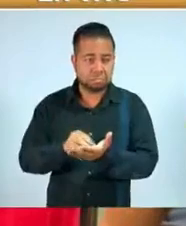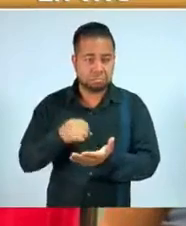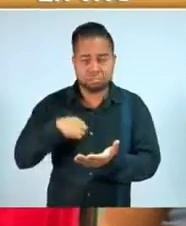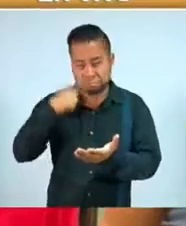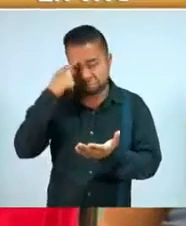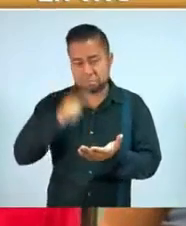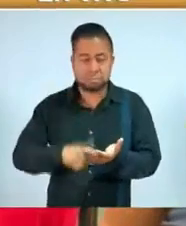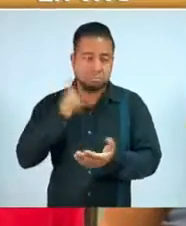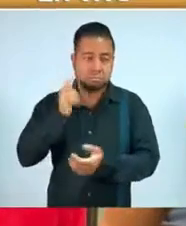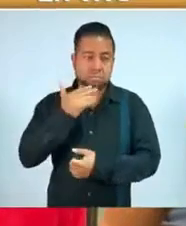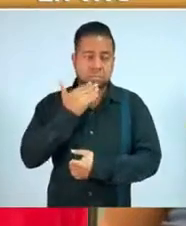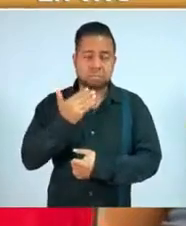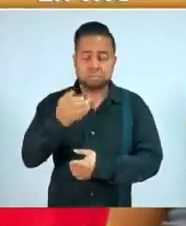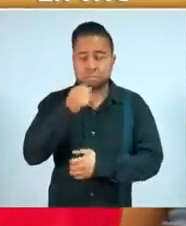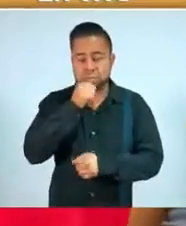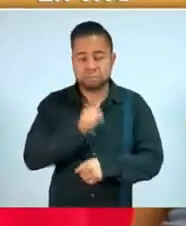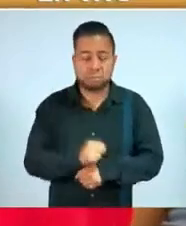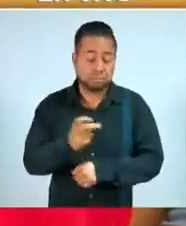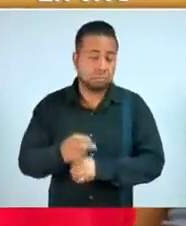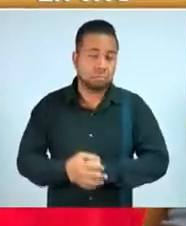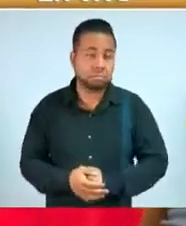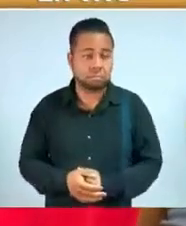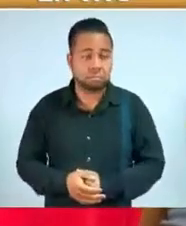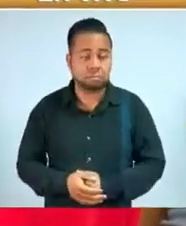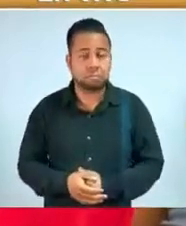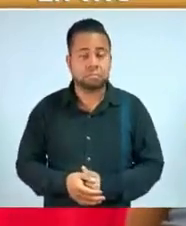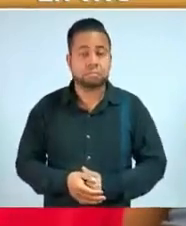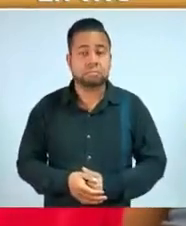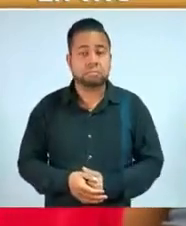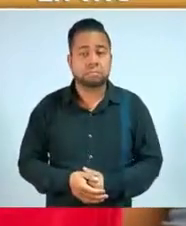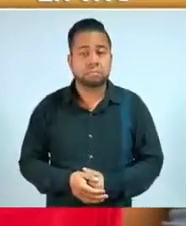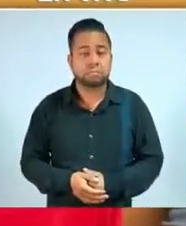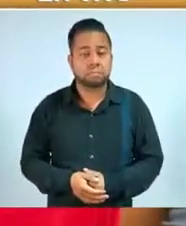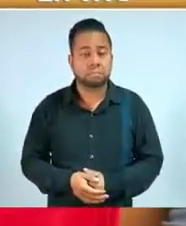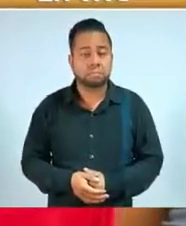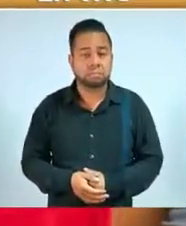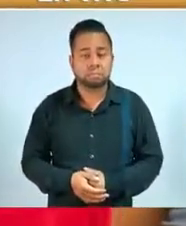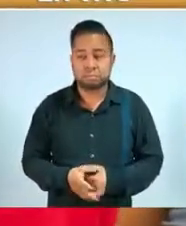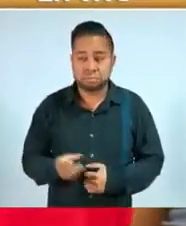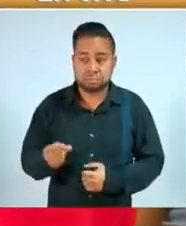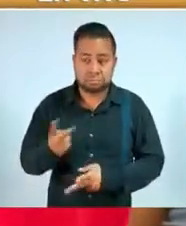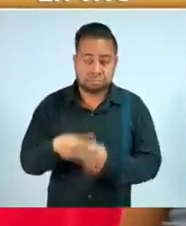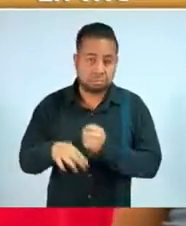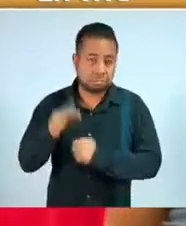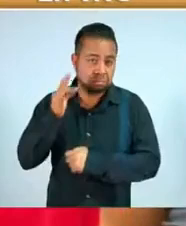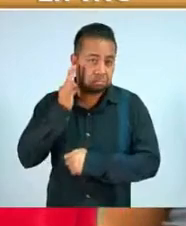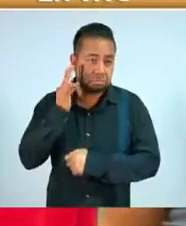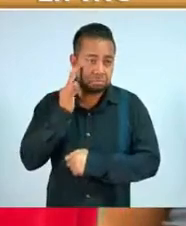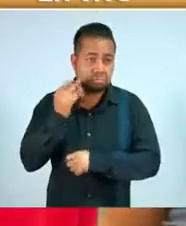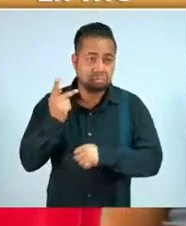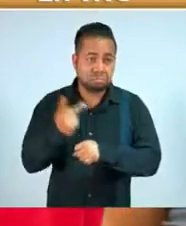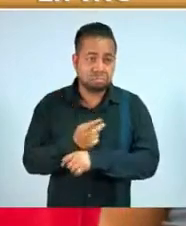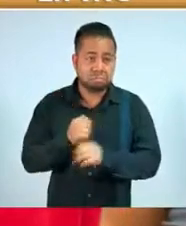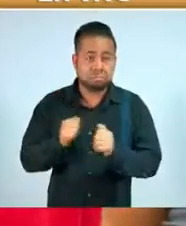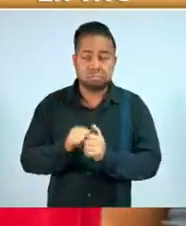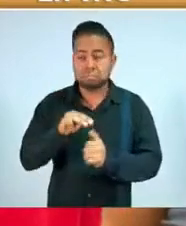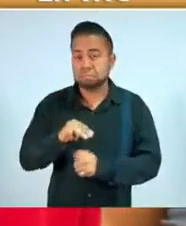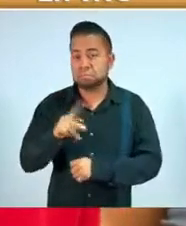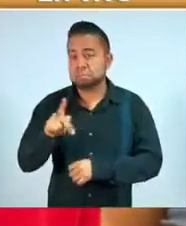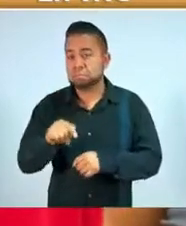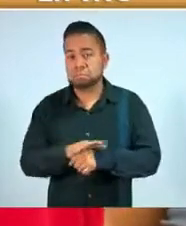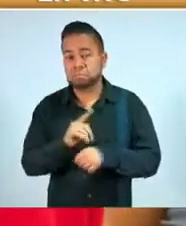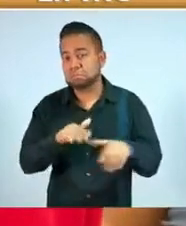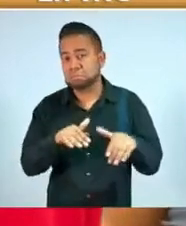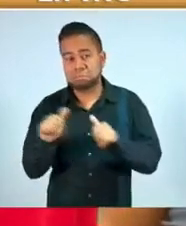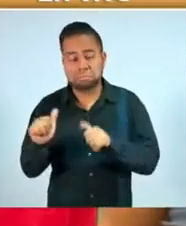sería bueno, señor secretario, que se viera eso. Y ver, obviamente, qué bueno, no está el fiscal, pero digo, comentarle, ¿qué pasó con el Ministerio Público? ¿Por qué se